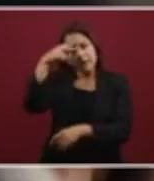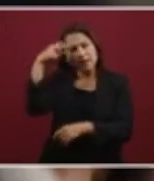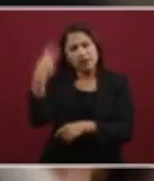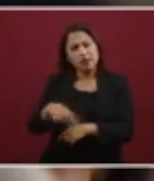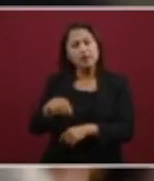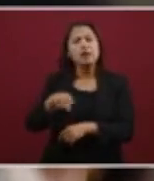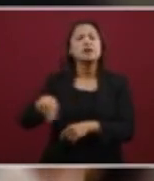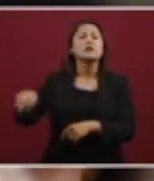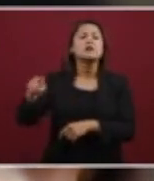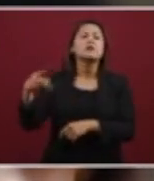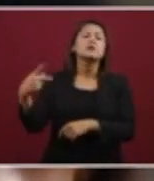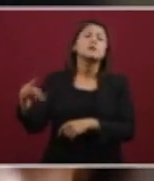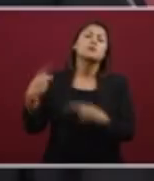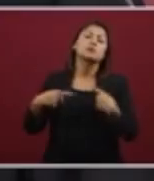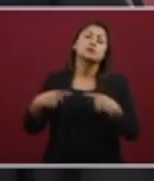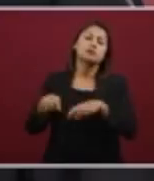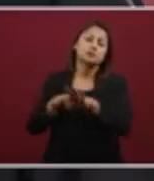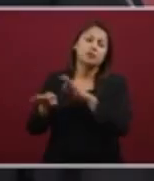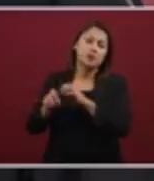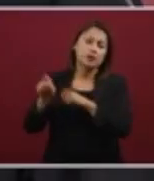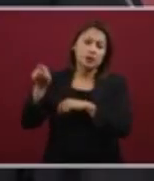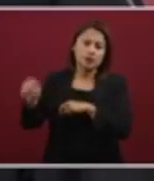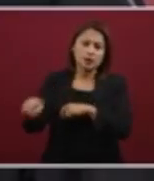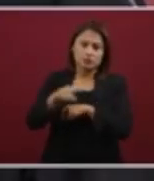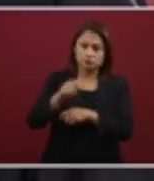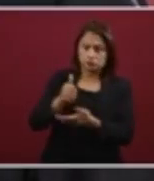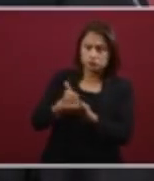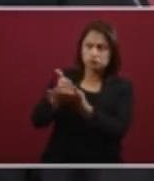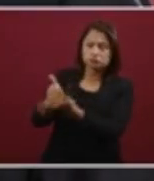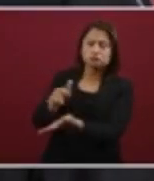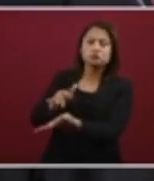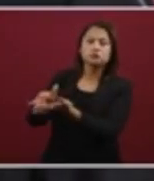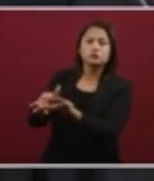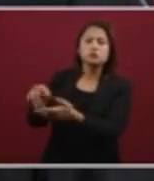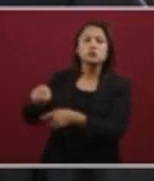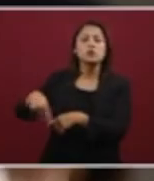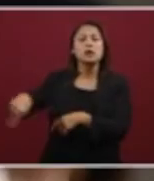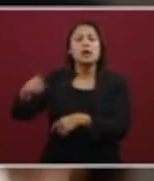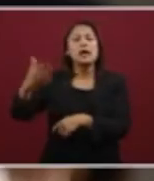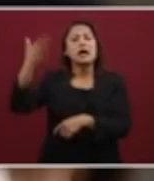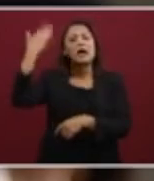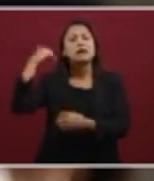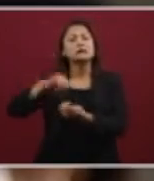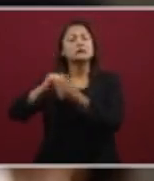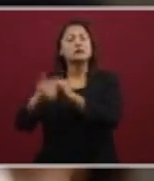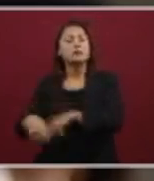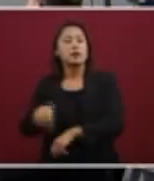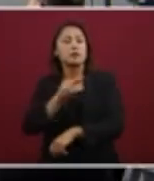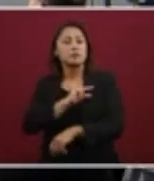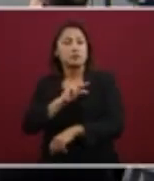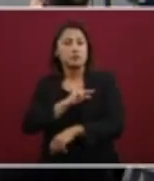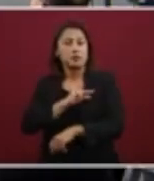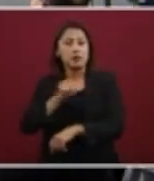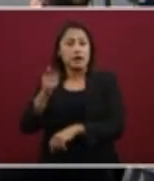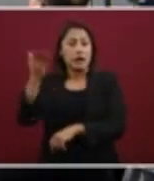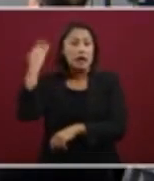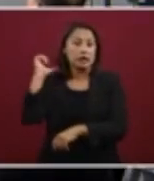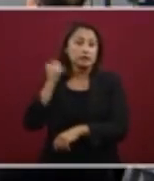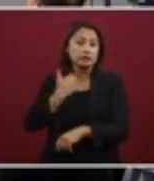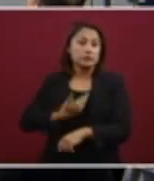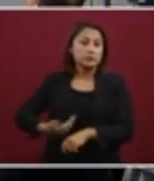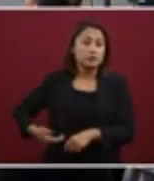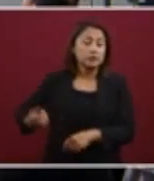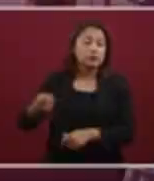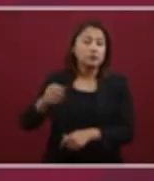queda descartado cualquier intento de privatización como pretendían los gobiernos pasados. Sí, eso último,